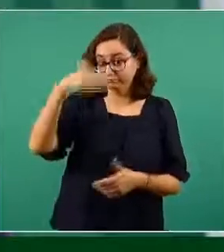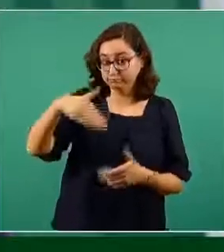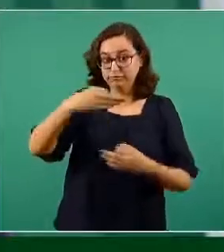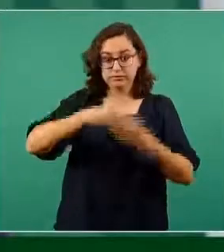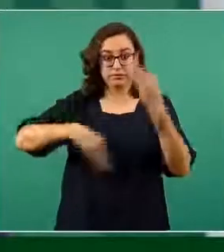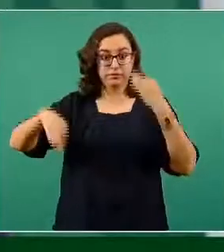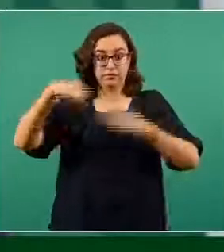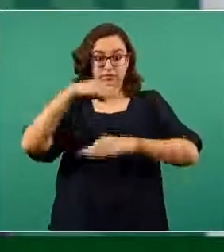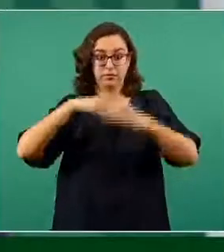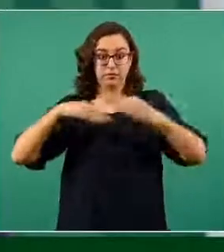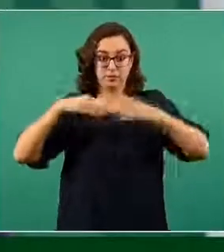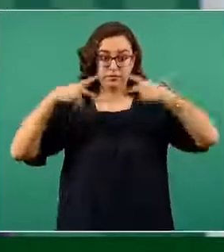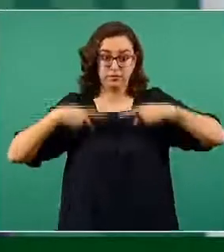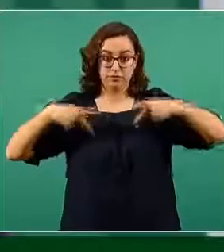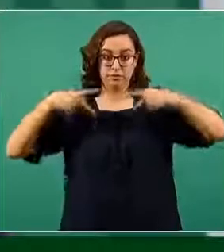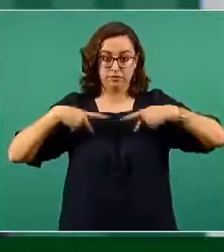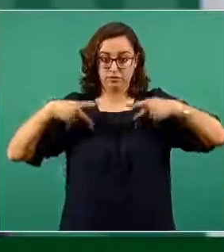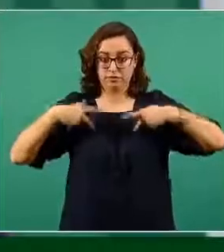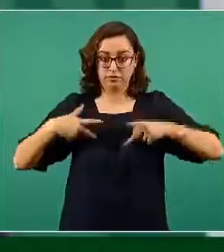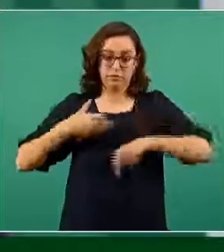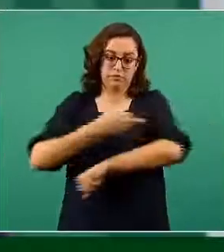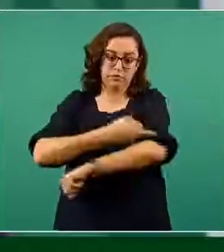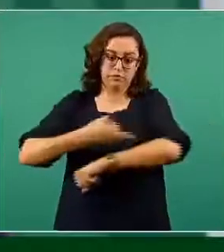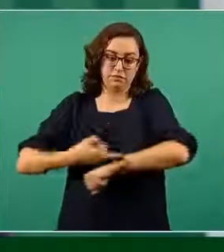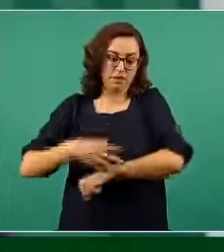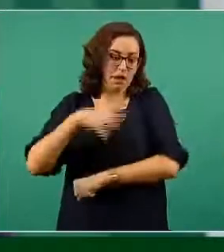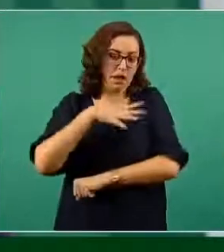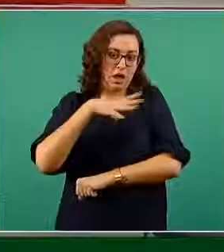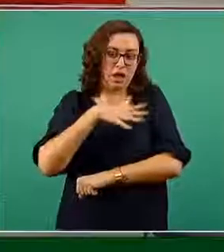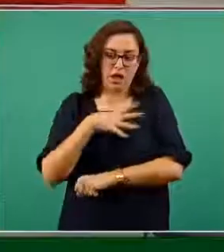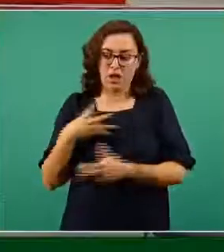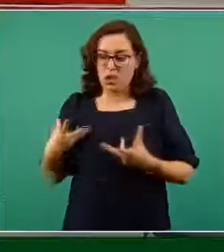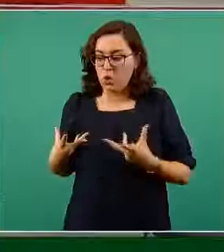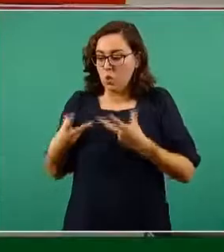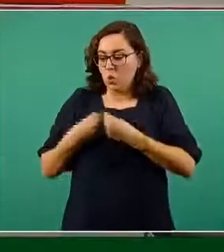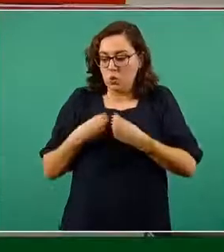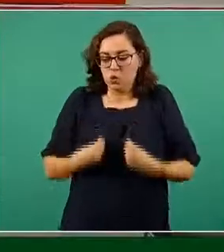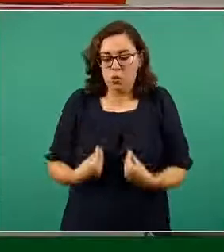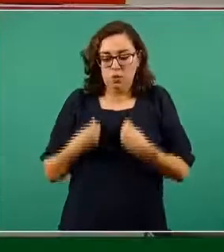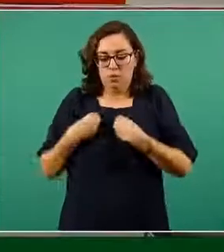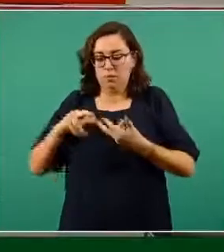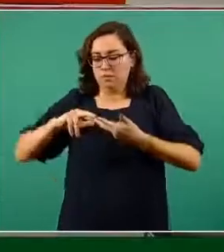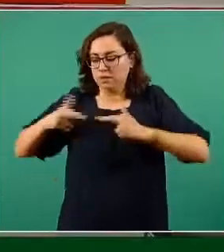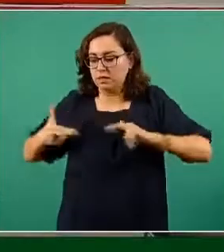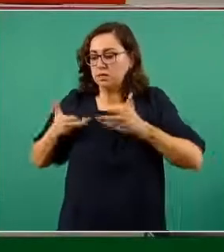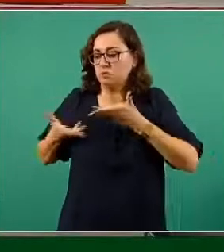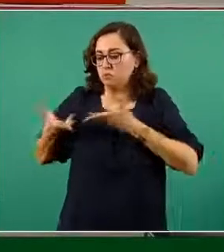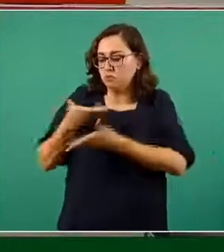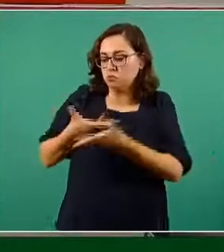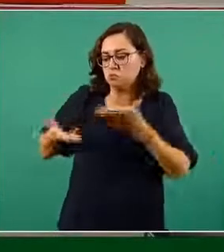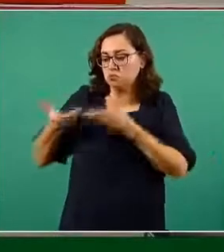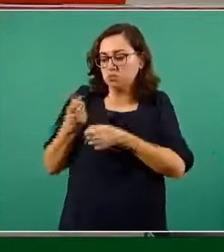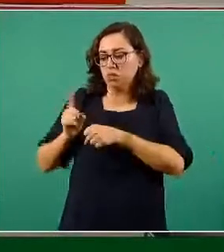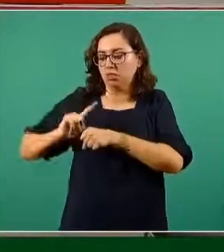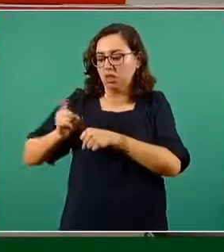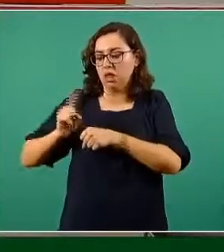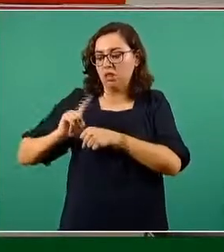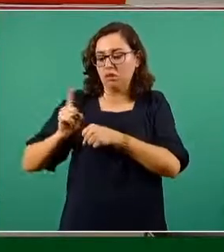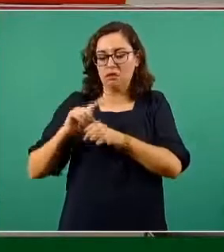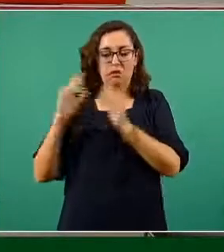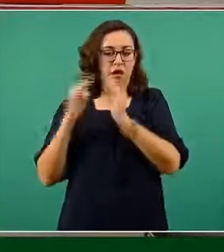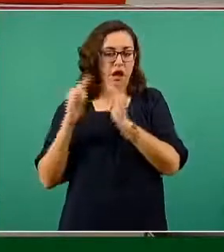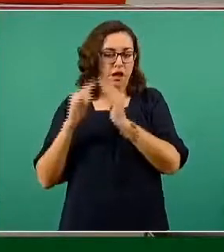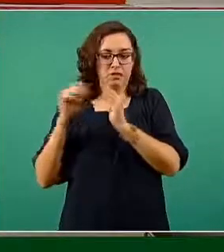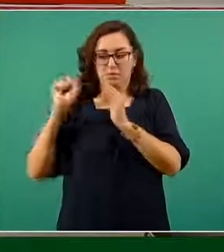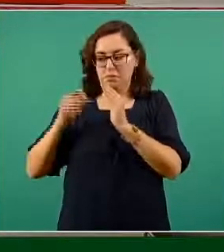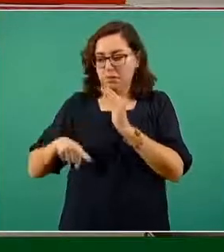mayoría de la población, pues tiene una familia nuclear, es decir, una familia con la cual tiene una relación constante en el día a día al interior de